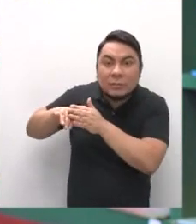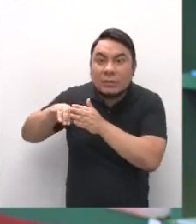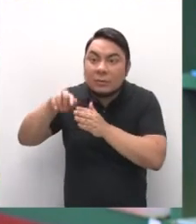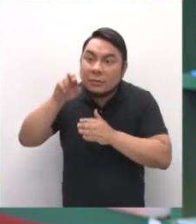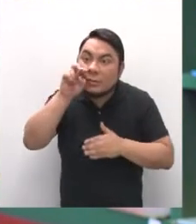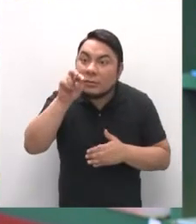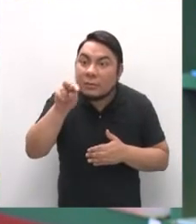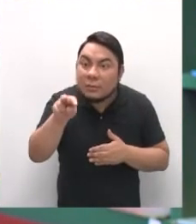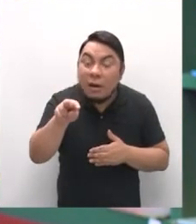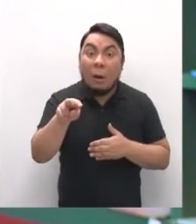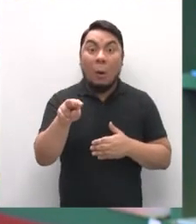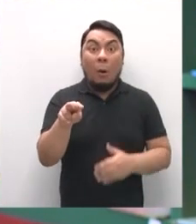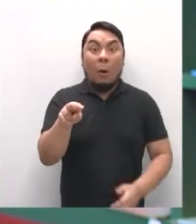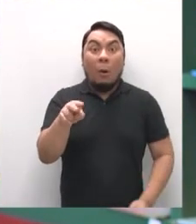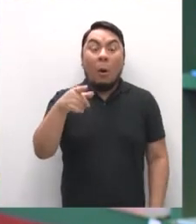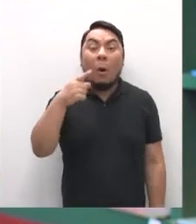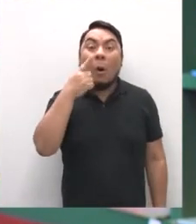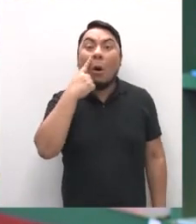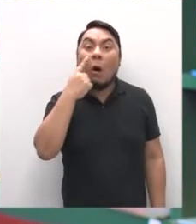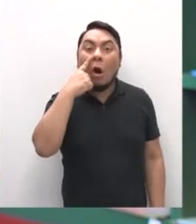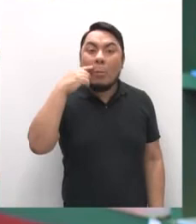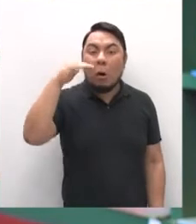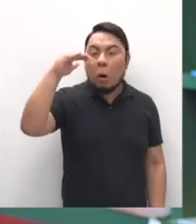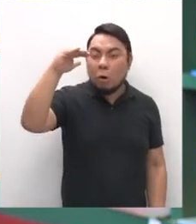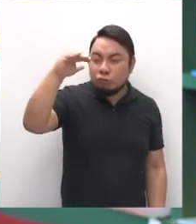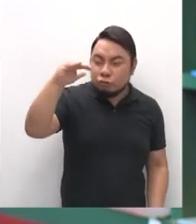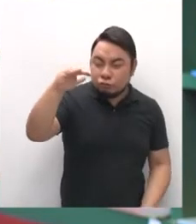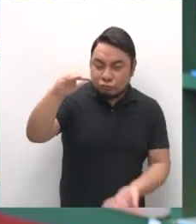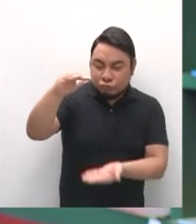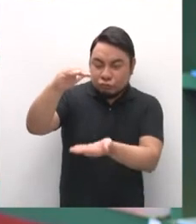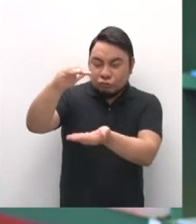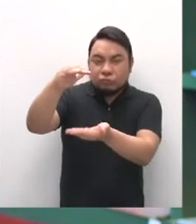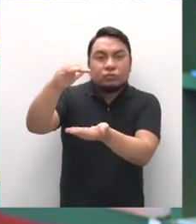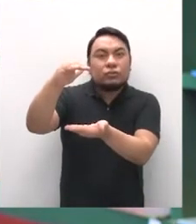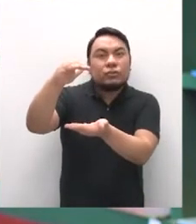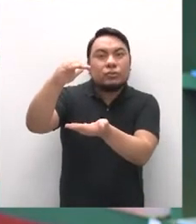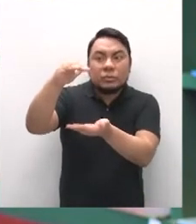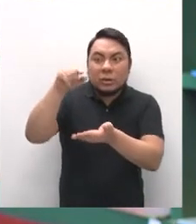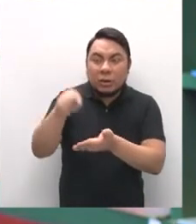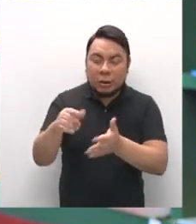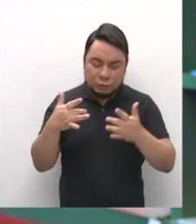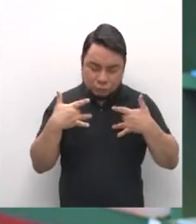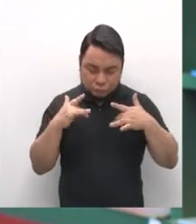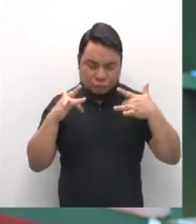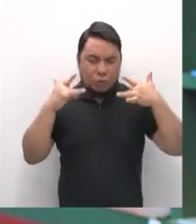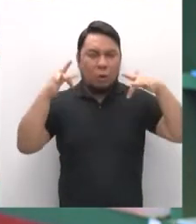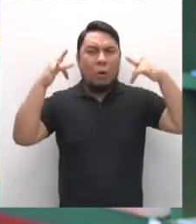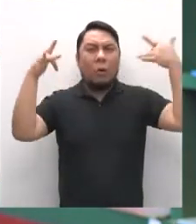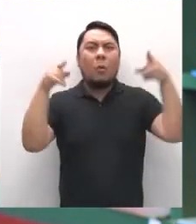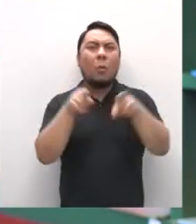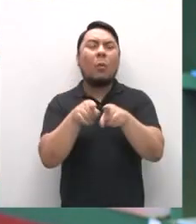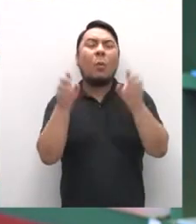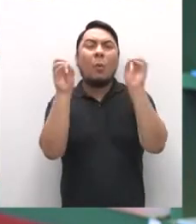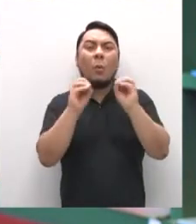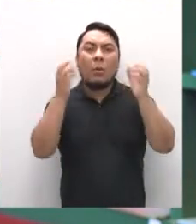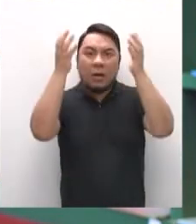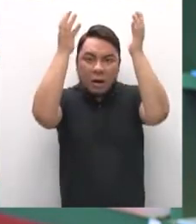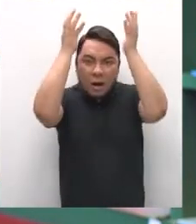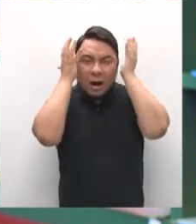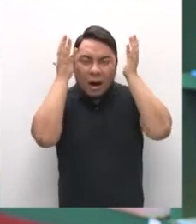un hombrecito pequeñito, pequeñito, brillante como el oro, con